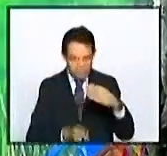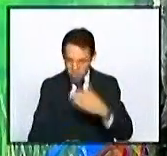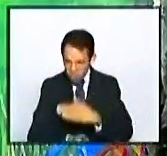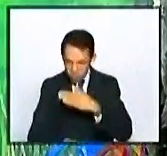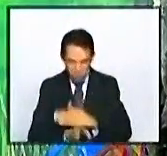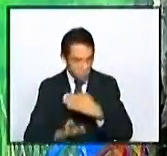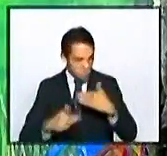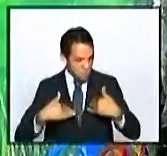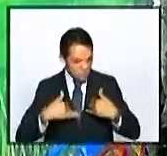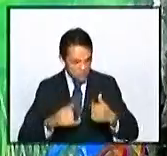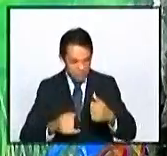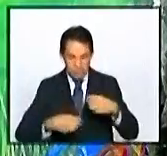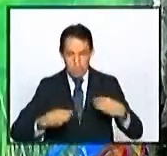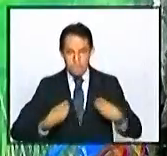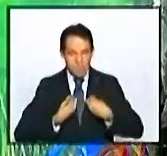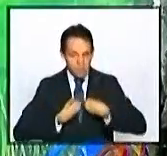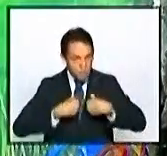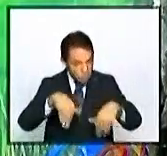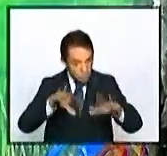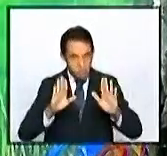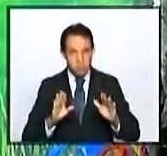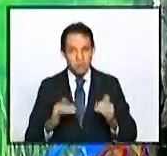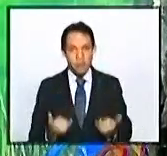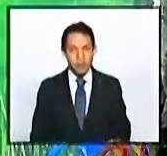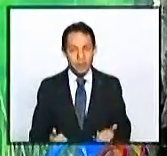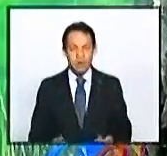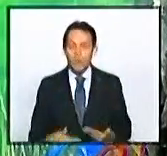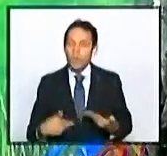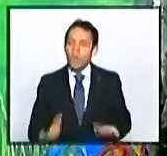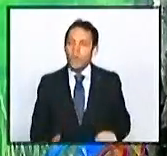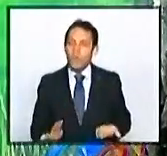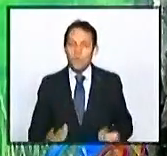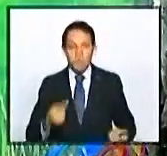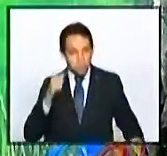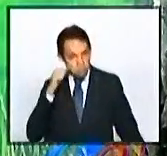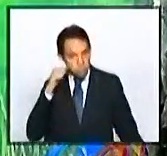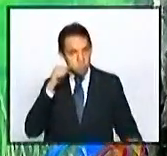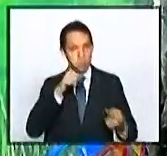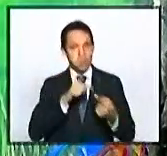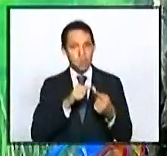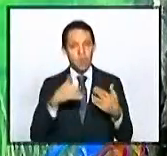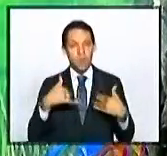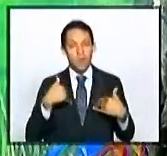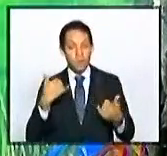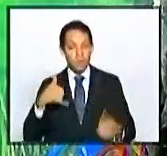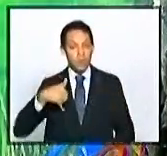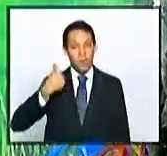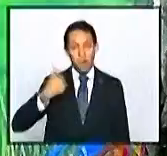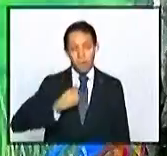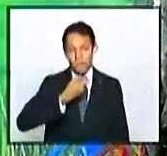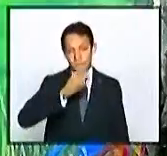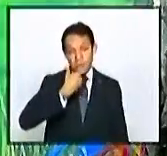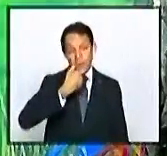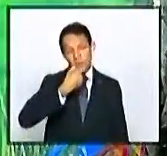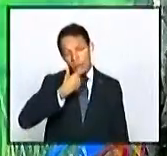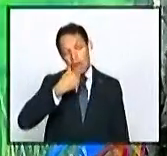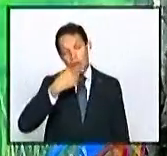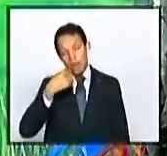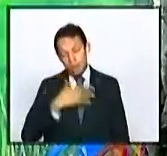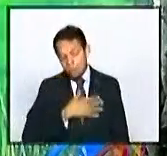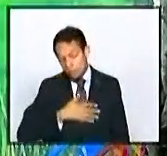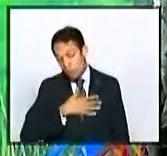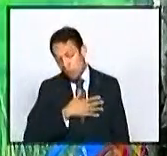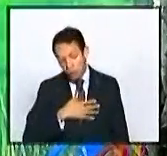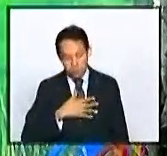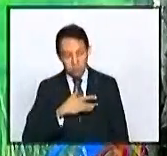medicina. Entonces, ¿cómo puedo yo encontrarle el rumbo a ese muchacho con un antidepresivo? Tan raro, ¿cómo le